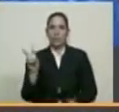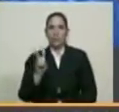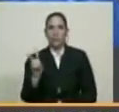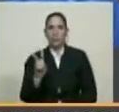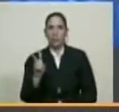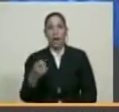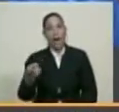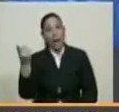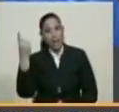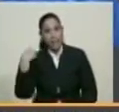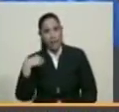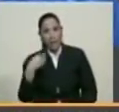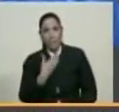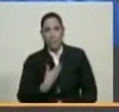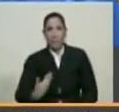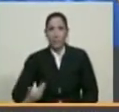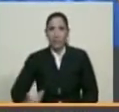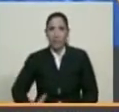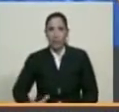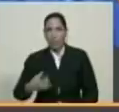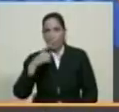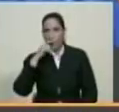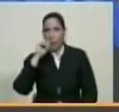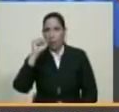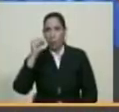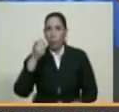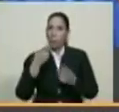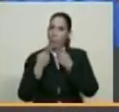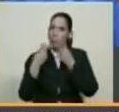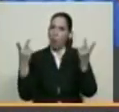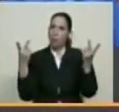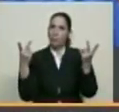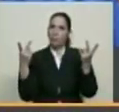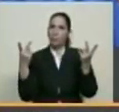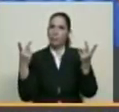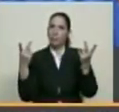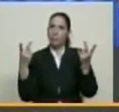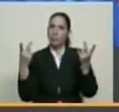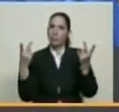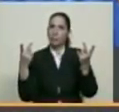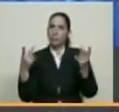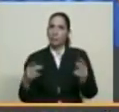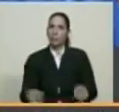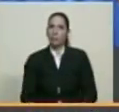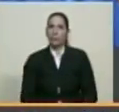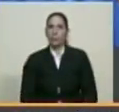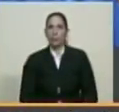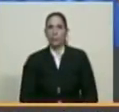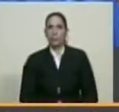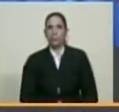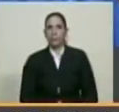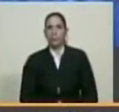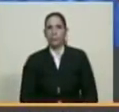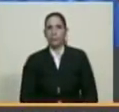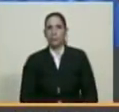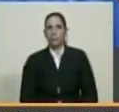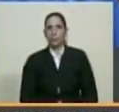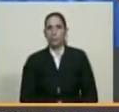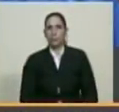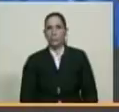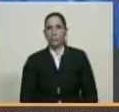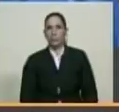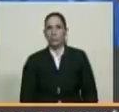el presidente Nicolás Maduro anunció al país sobre la cohabitación, sobre